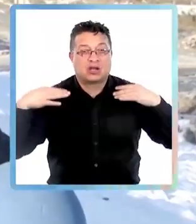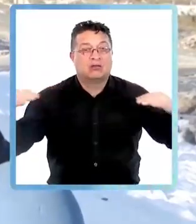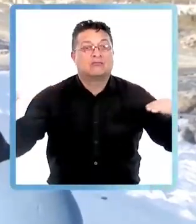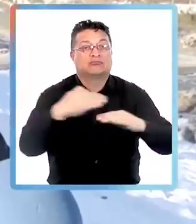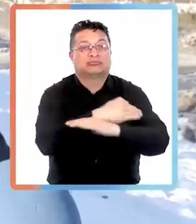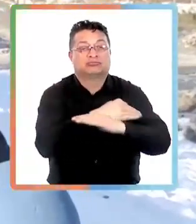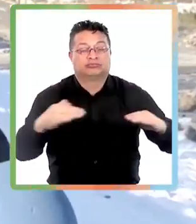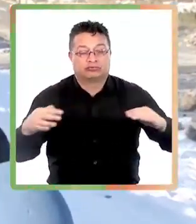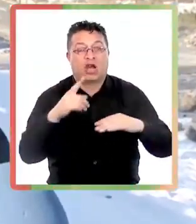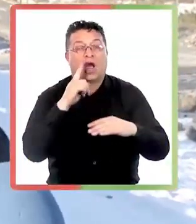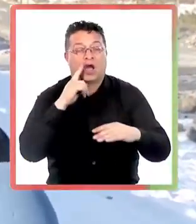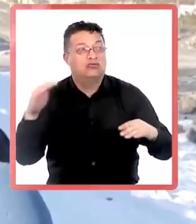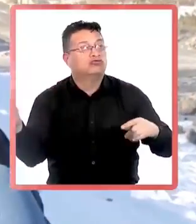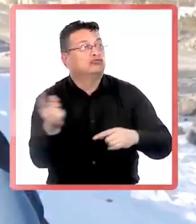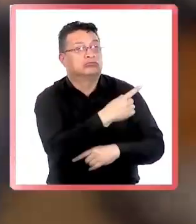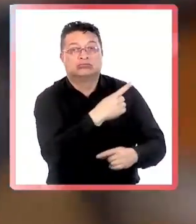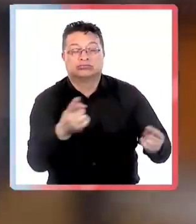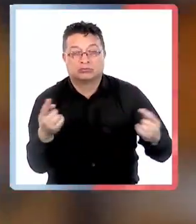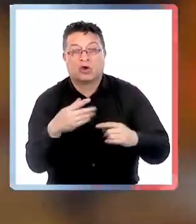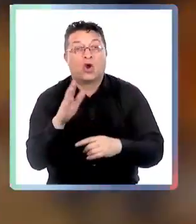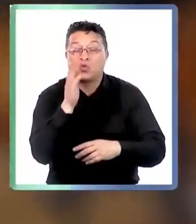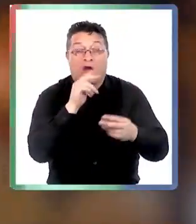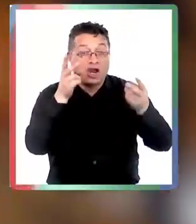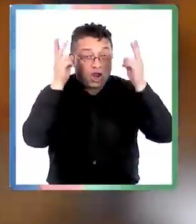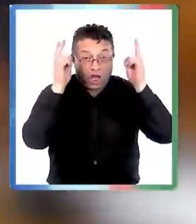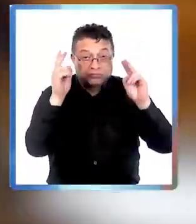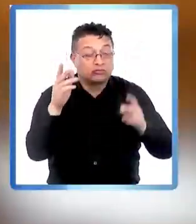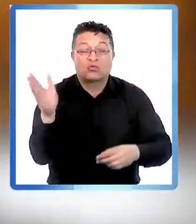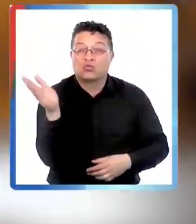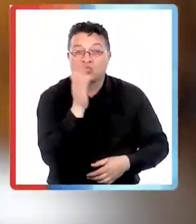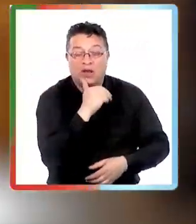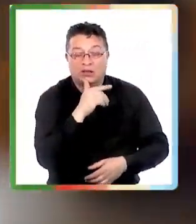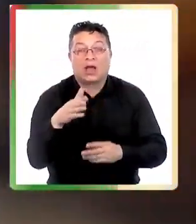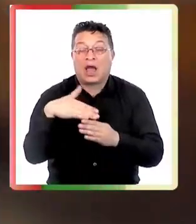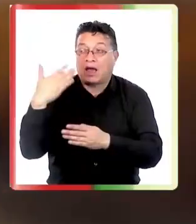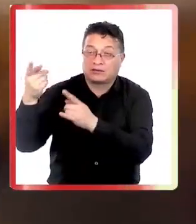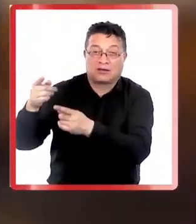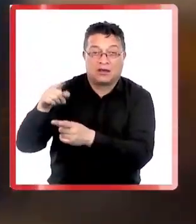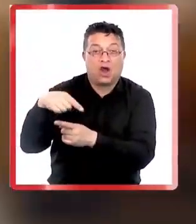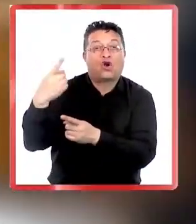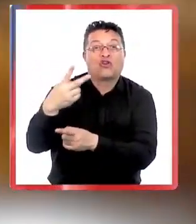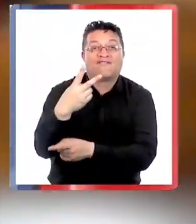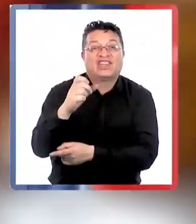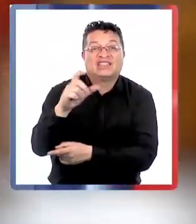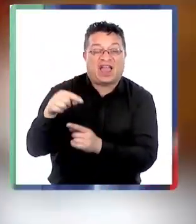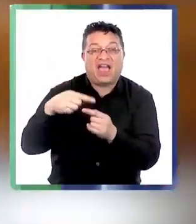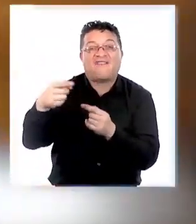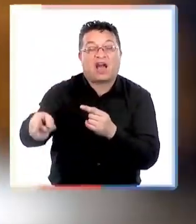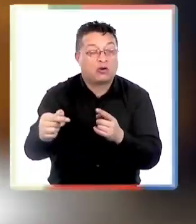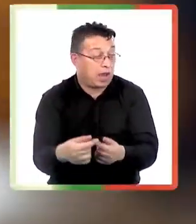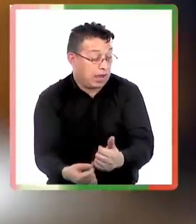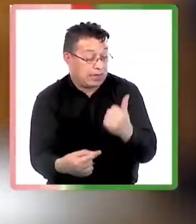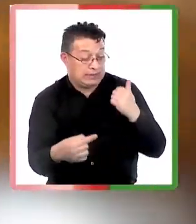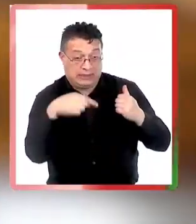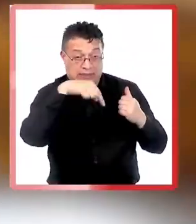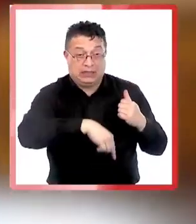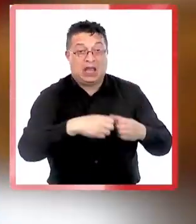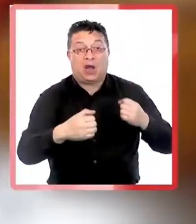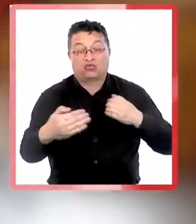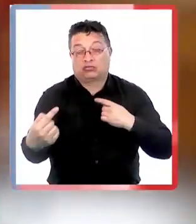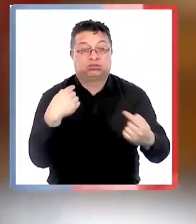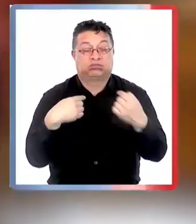tenemos hartas empresas que rodean la villa que tienen camiones. No tenemos locomoción, la locomoción llega hasta Enrique Abello, la villa de abajo, y hacia arriba no